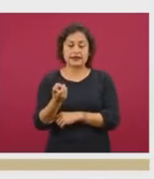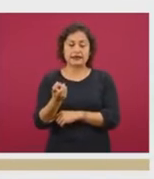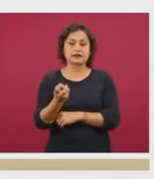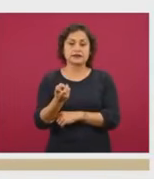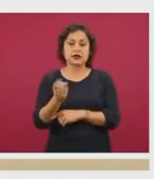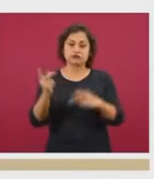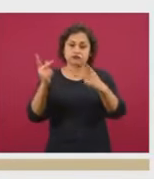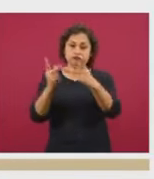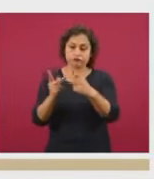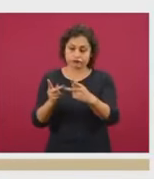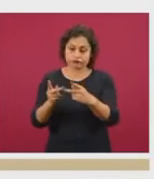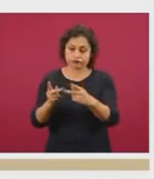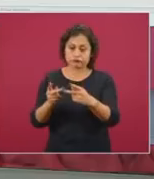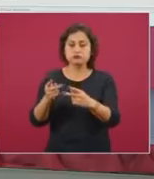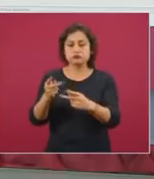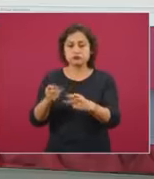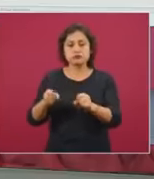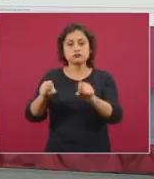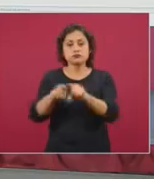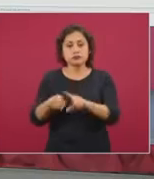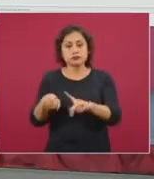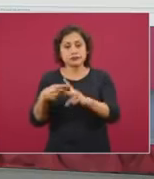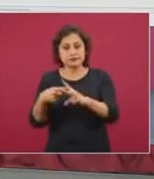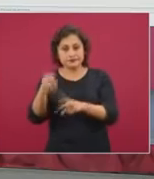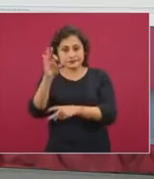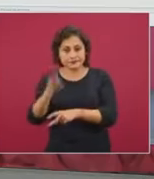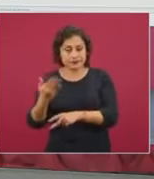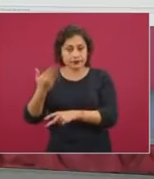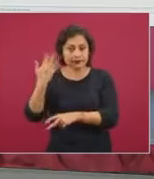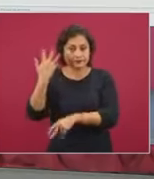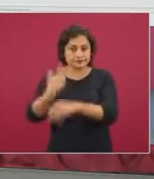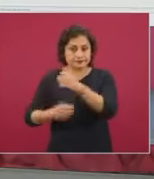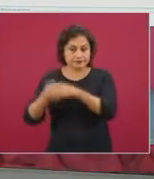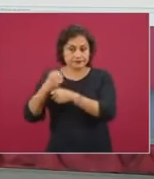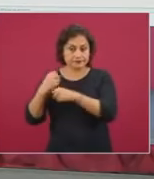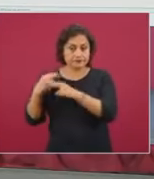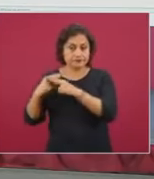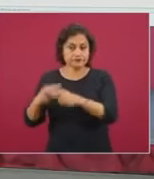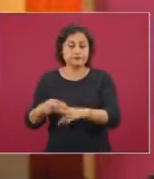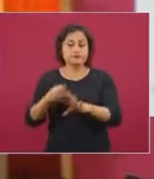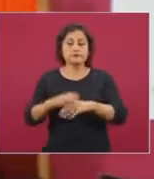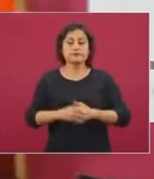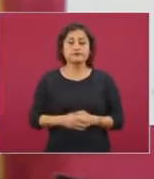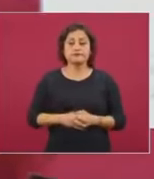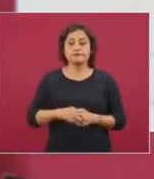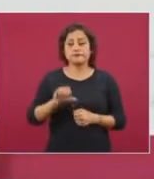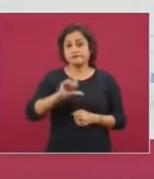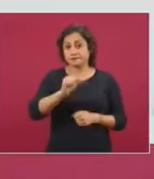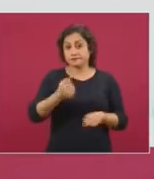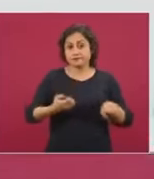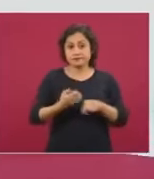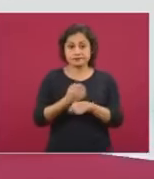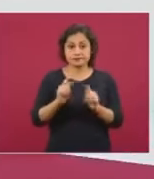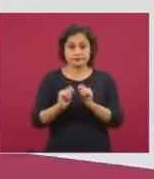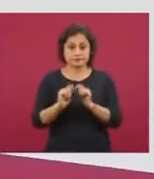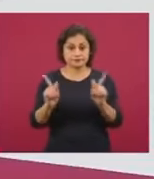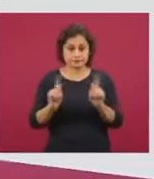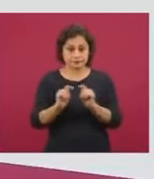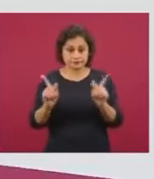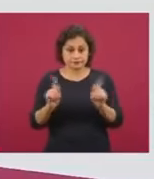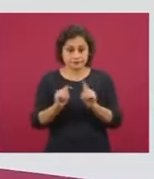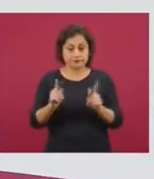de acuerdo a los últimos 5 años. Ya terminando, Tlaxcala también es de los otros estados donde